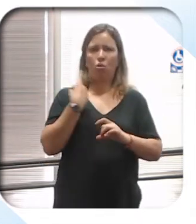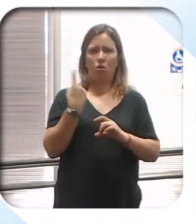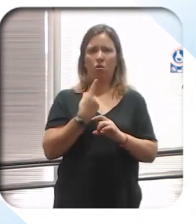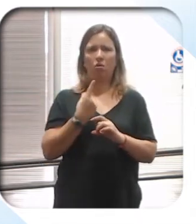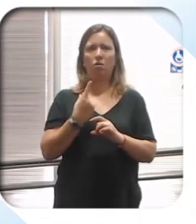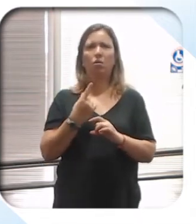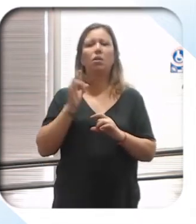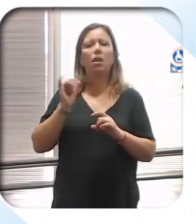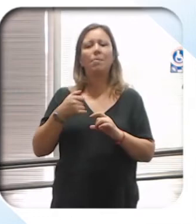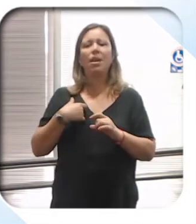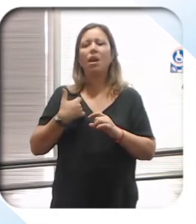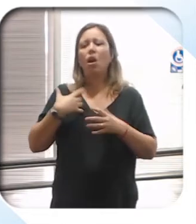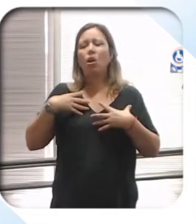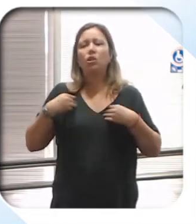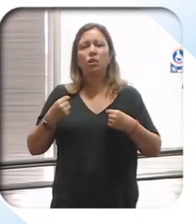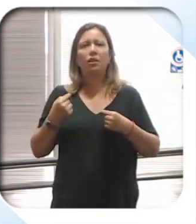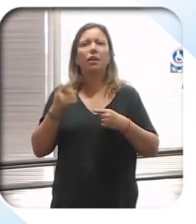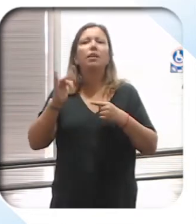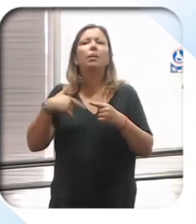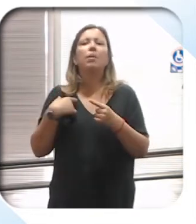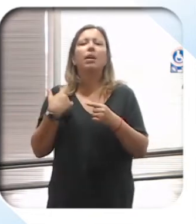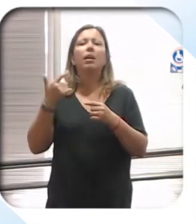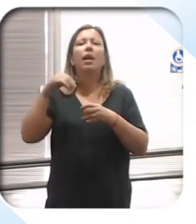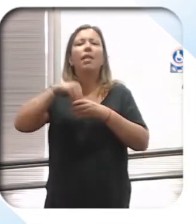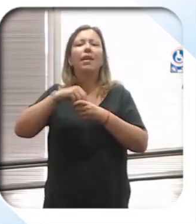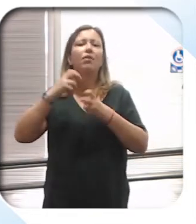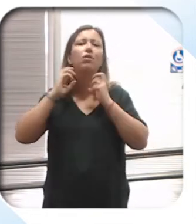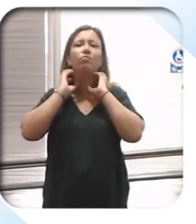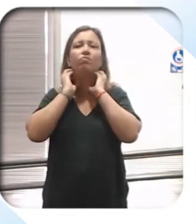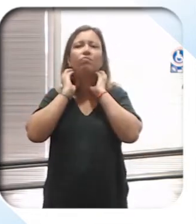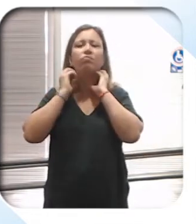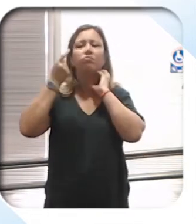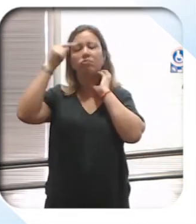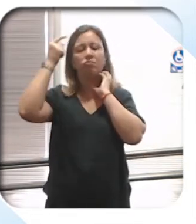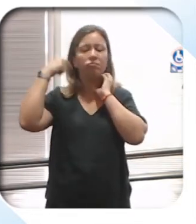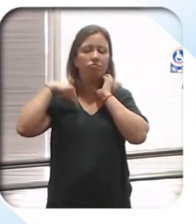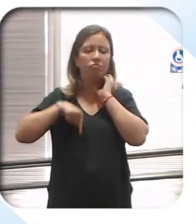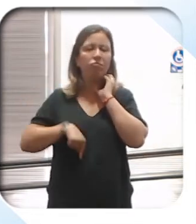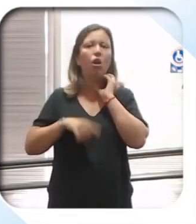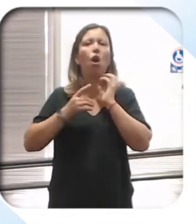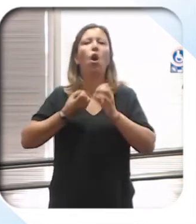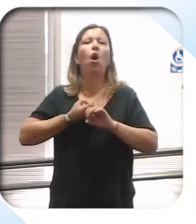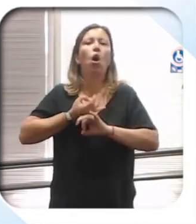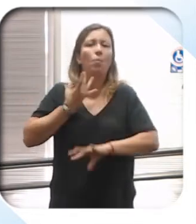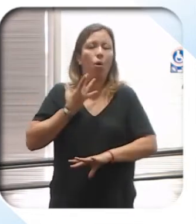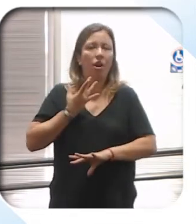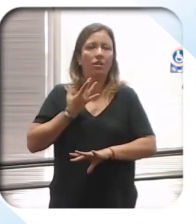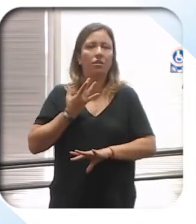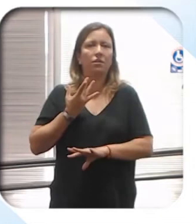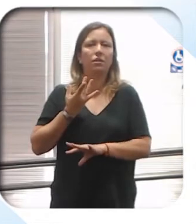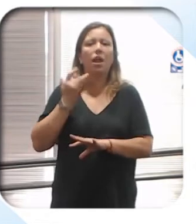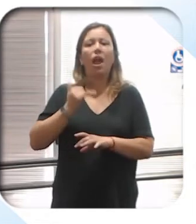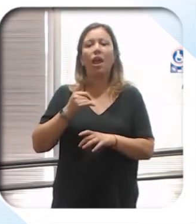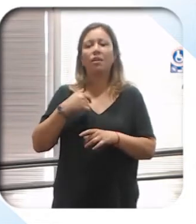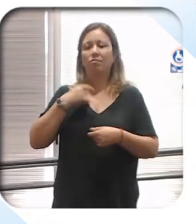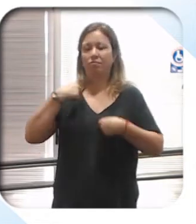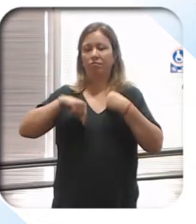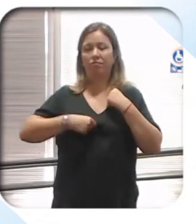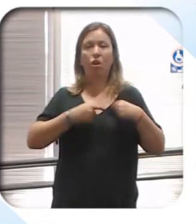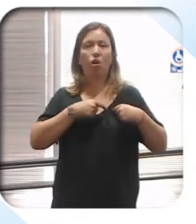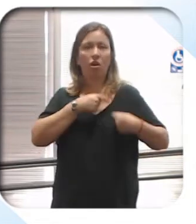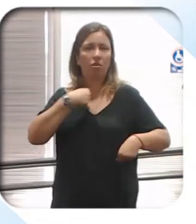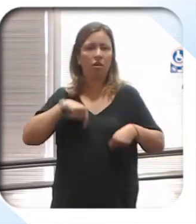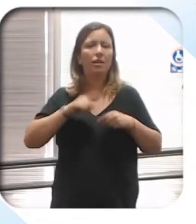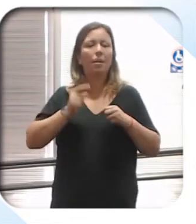y órganos de los sentidos. Un sistema endocrino, entre ellos neurotransmisores y hormonas. Un sistema vascular y